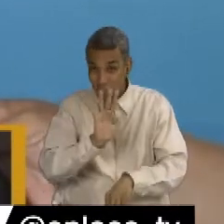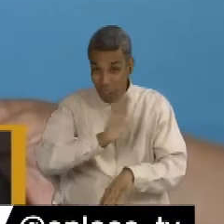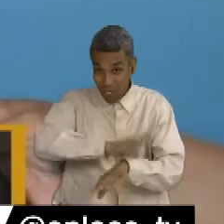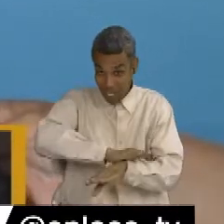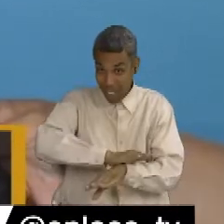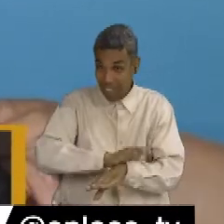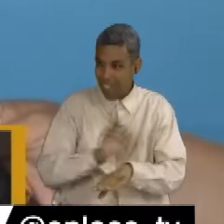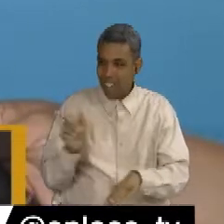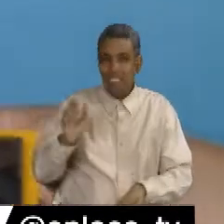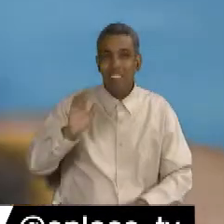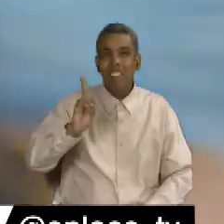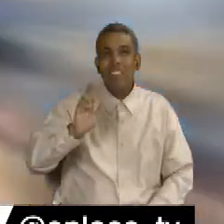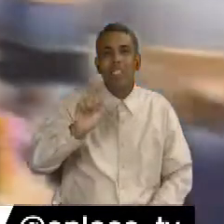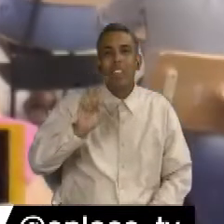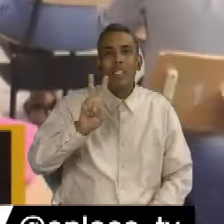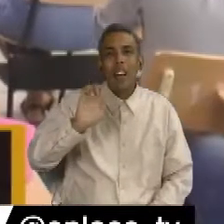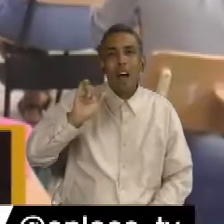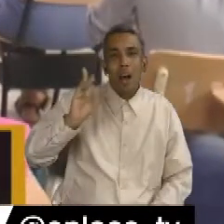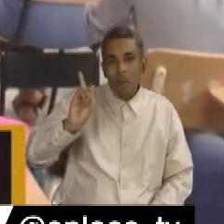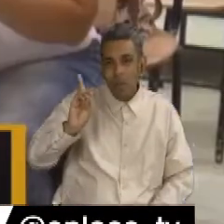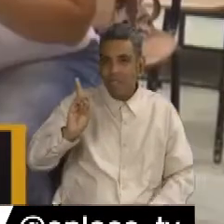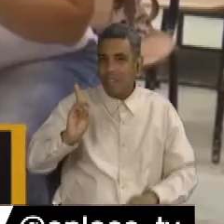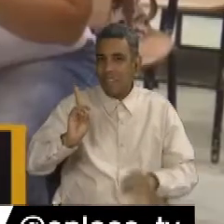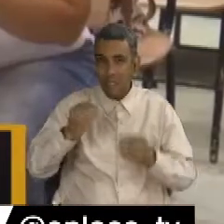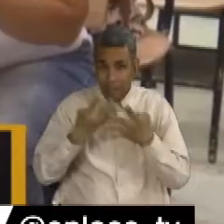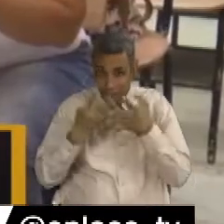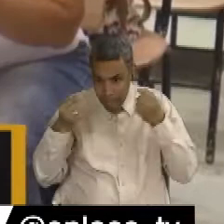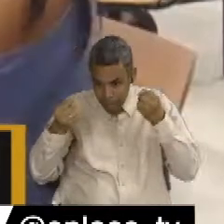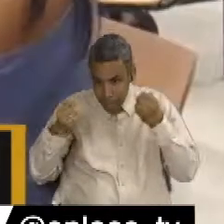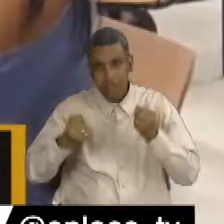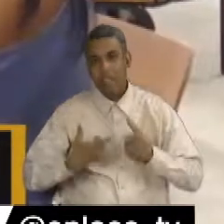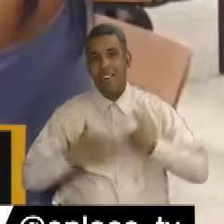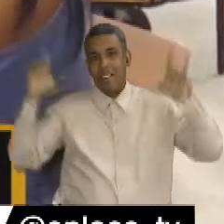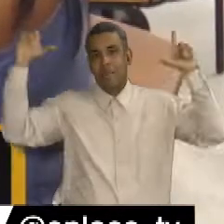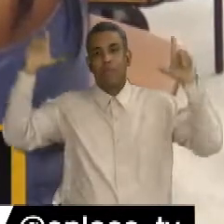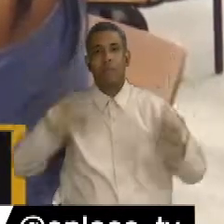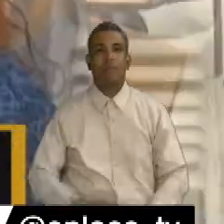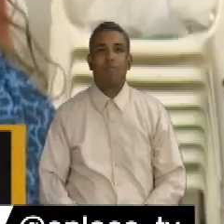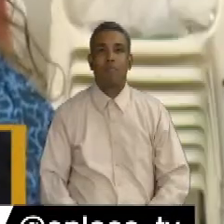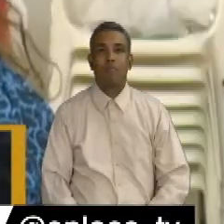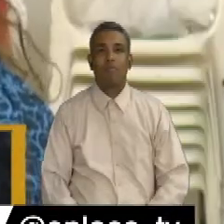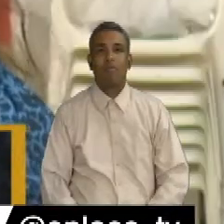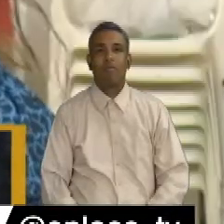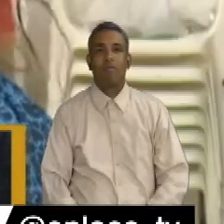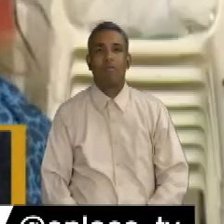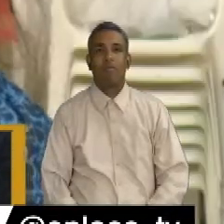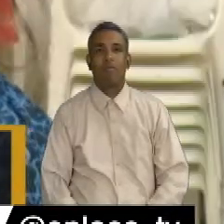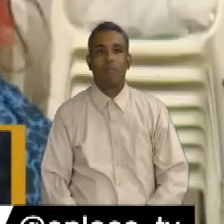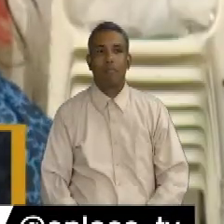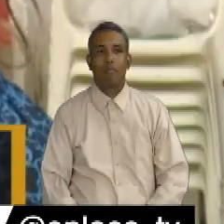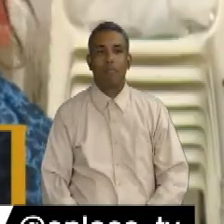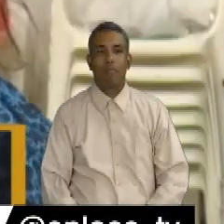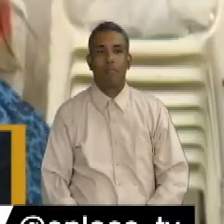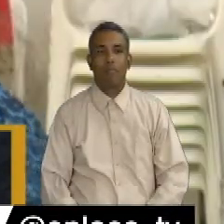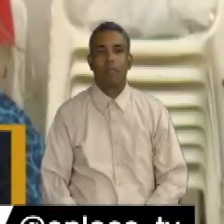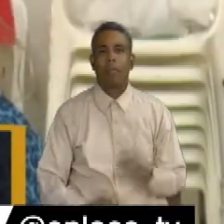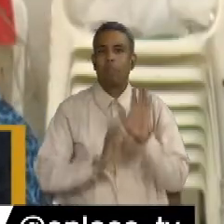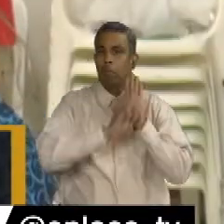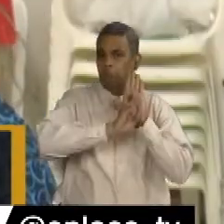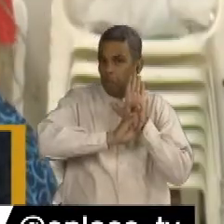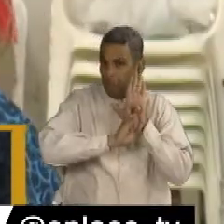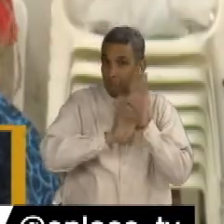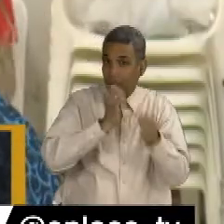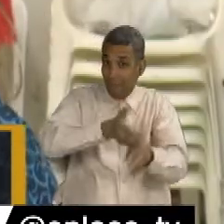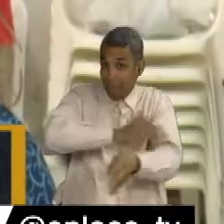inmediata de nuestro compañero. es que toda la teoría que se vea, ellos lo